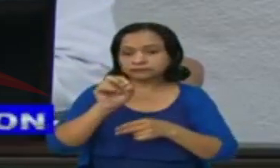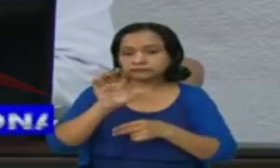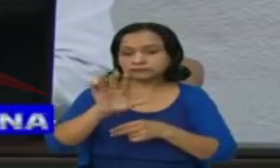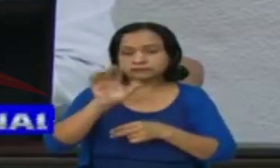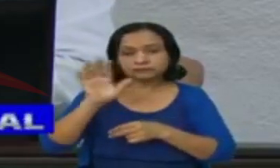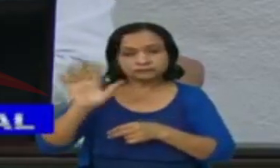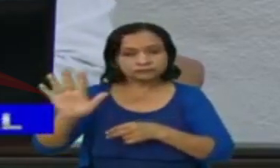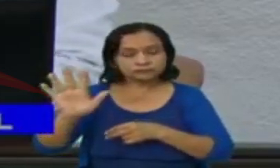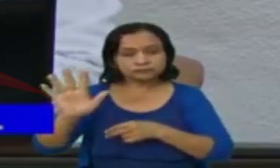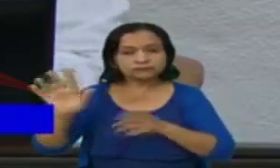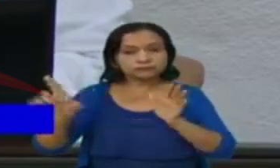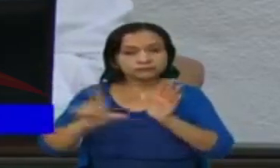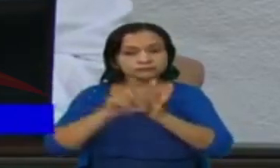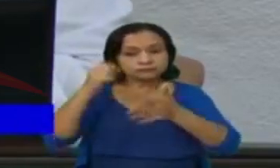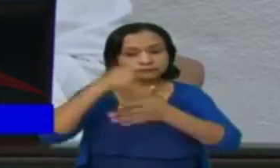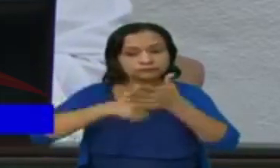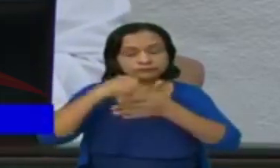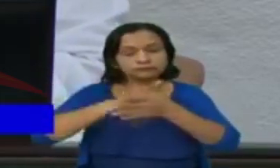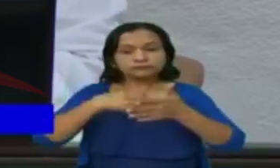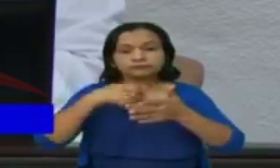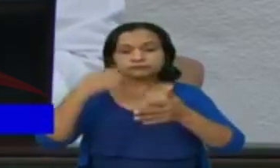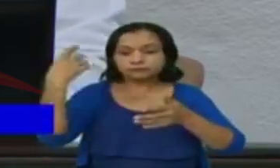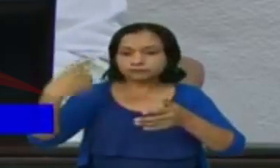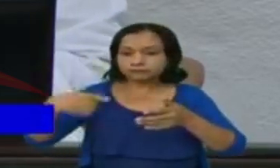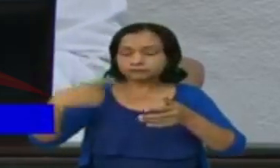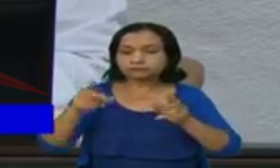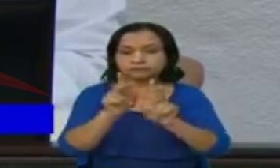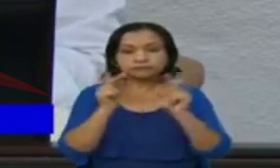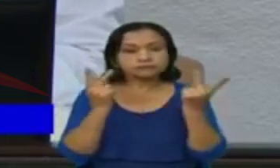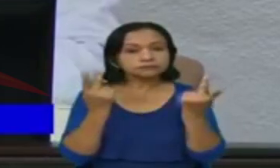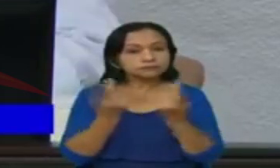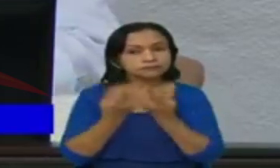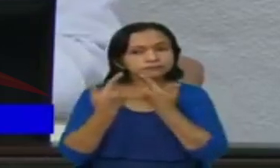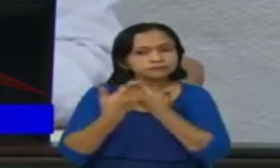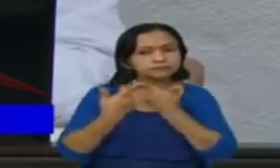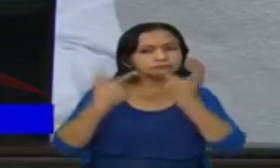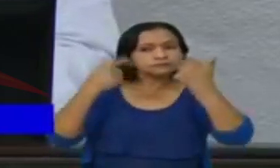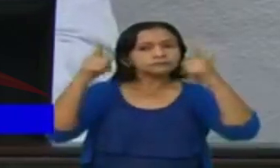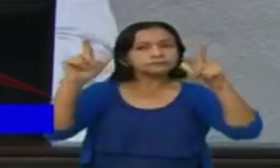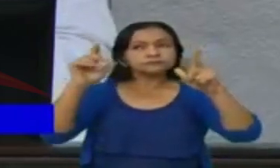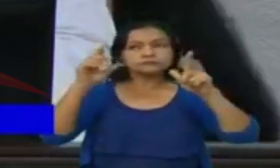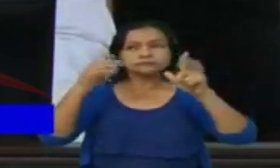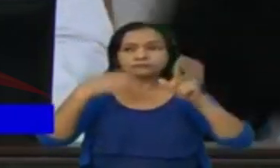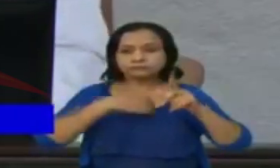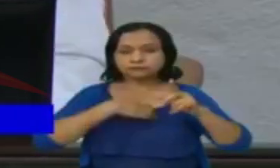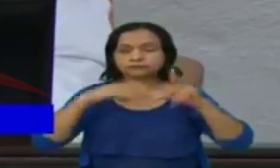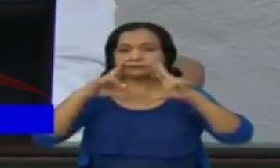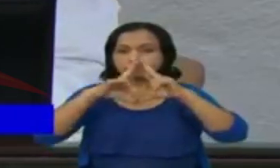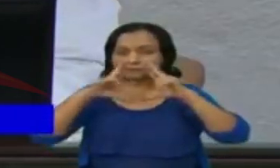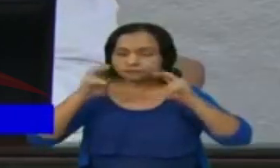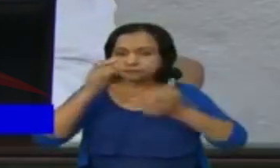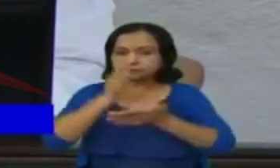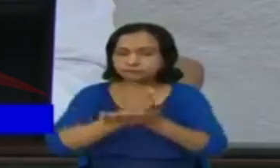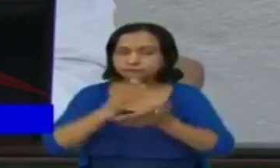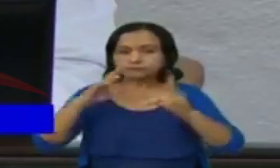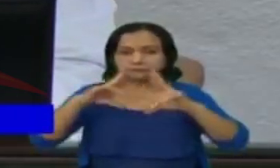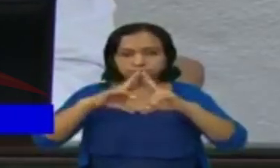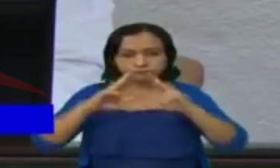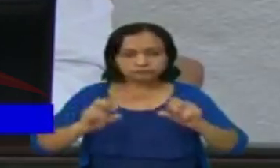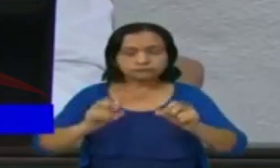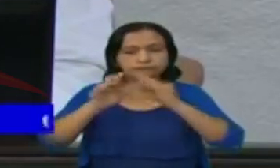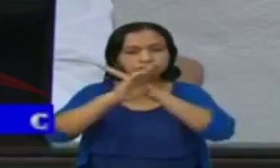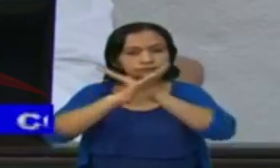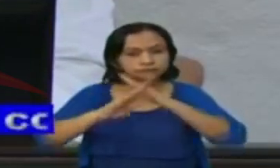1055, Ley de Defensa de los Derechos del Pueblo a la Independencia, la Soberanía y Autodeterminación para la